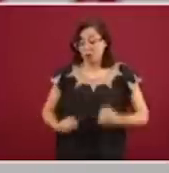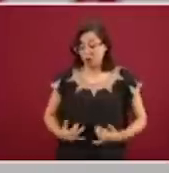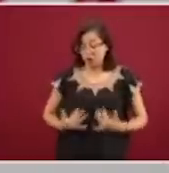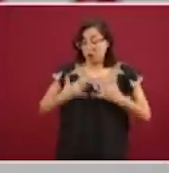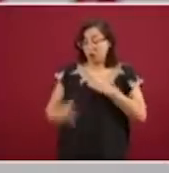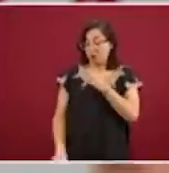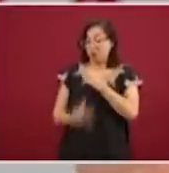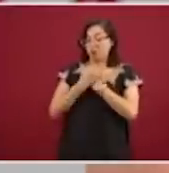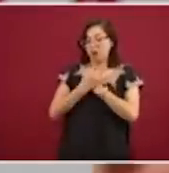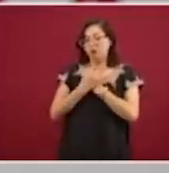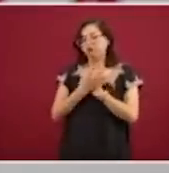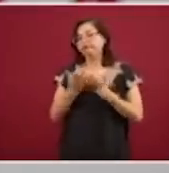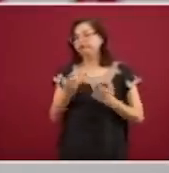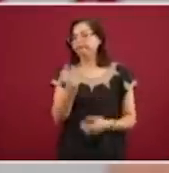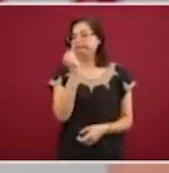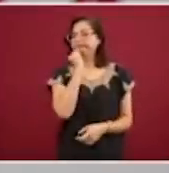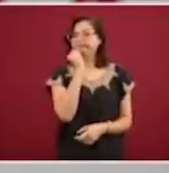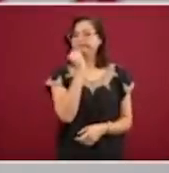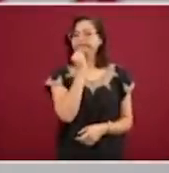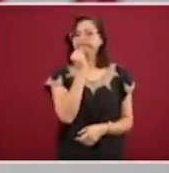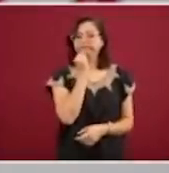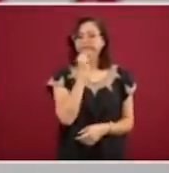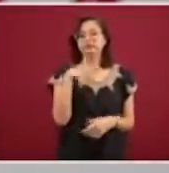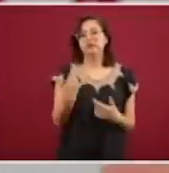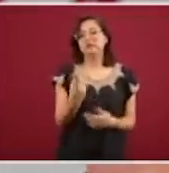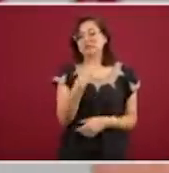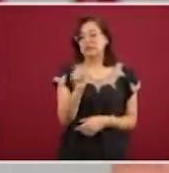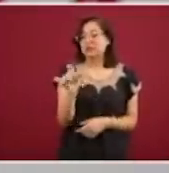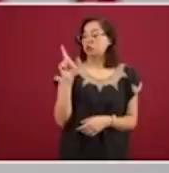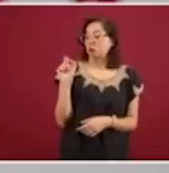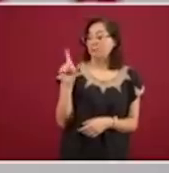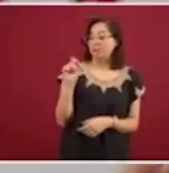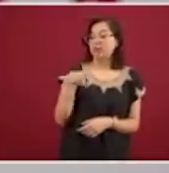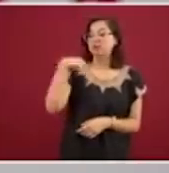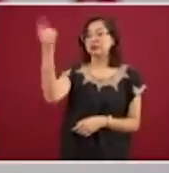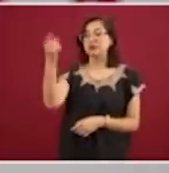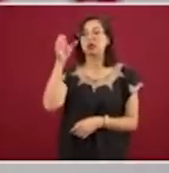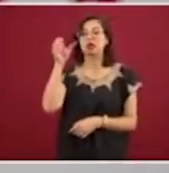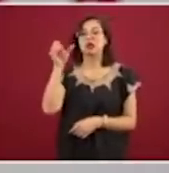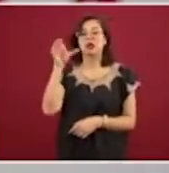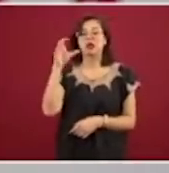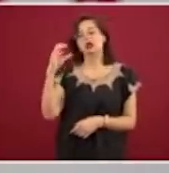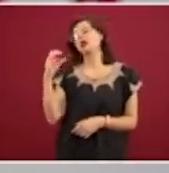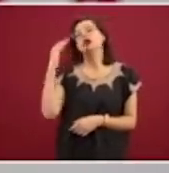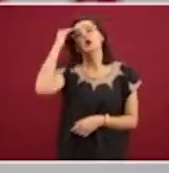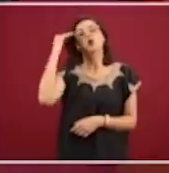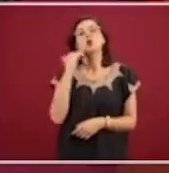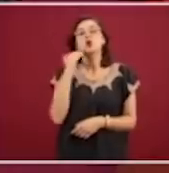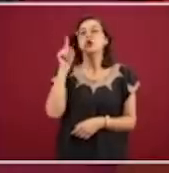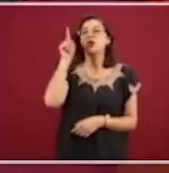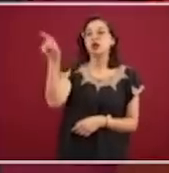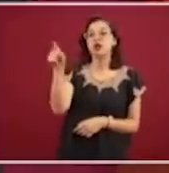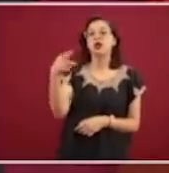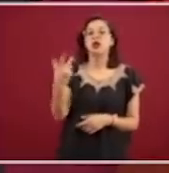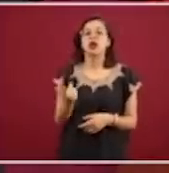algunas descripciones, la más nutrida, cerca de 120 casos en Corea, en donde se ha identificado personas que un